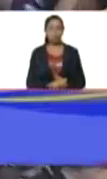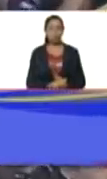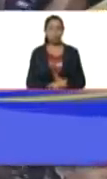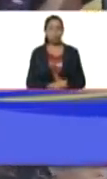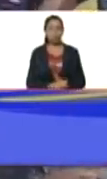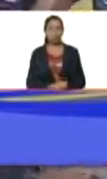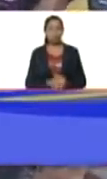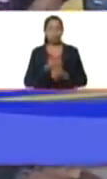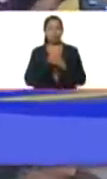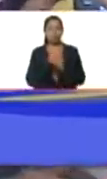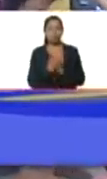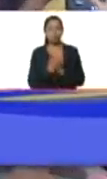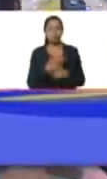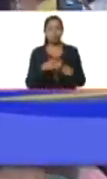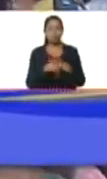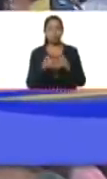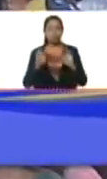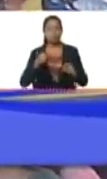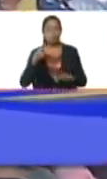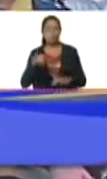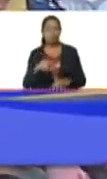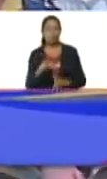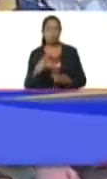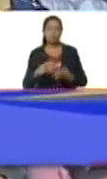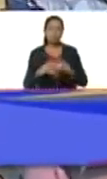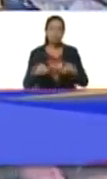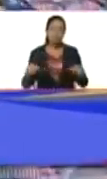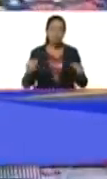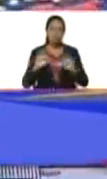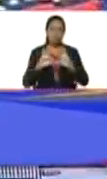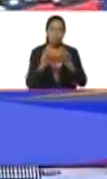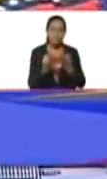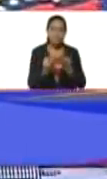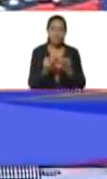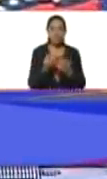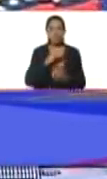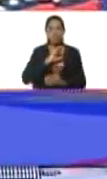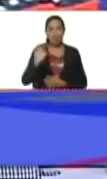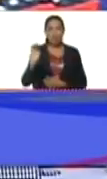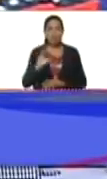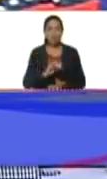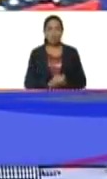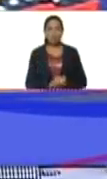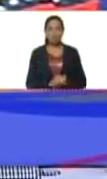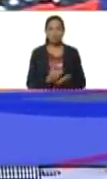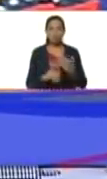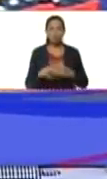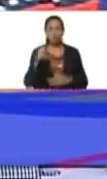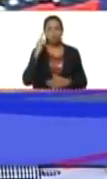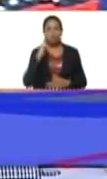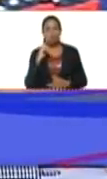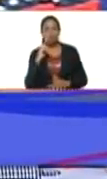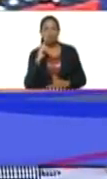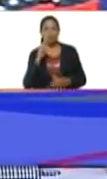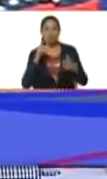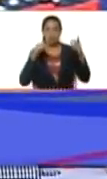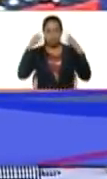Amor de dar su vida por su tierra, por su familia, por su patria, por Bolívar, por Chávez.